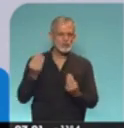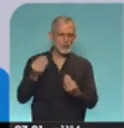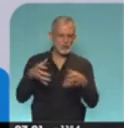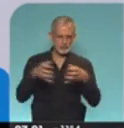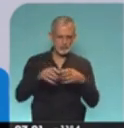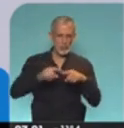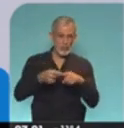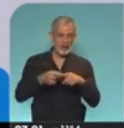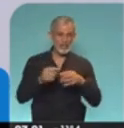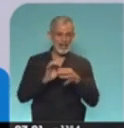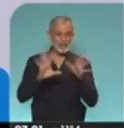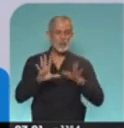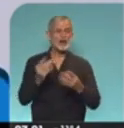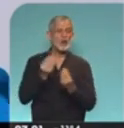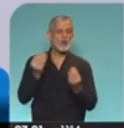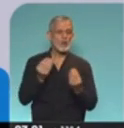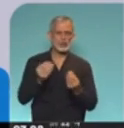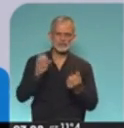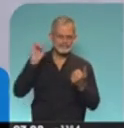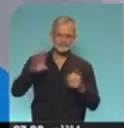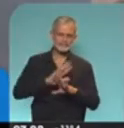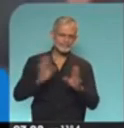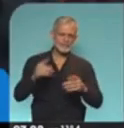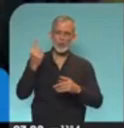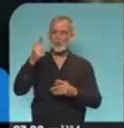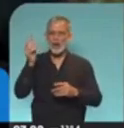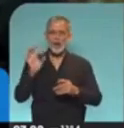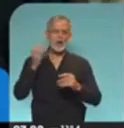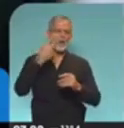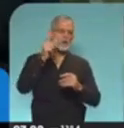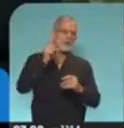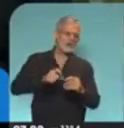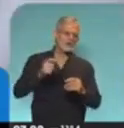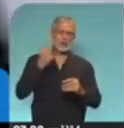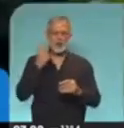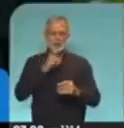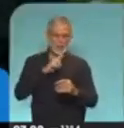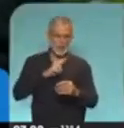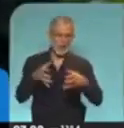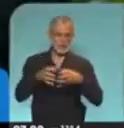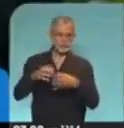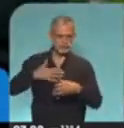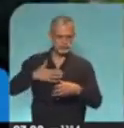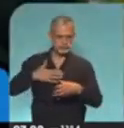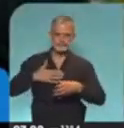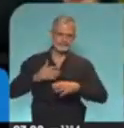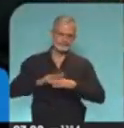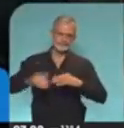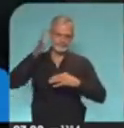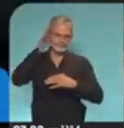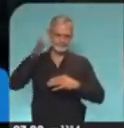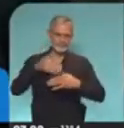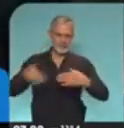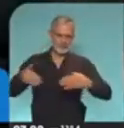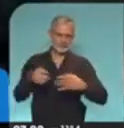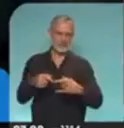política democrática, señalar repudio cada vez que una o un miembro de nuestro partido traspone la línea y vincula hechos